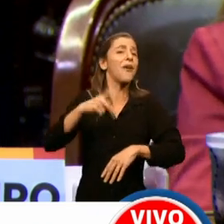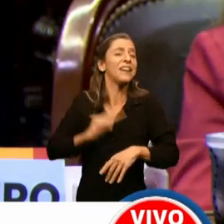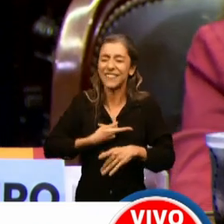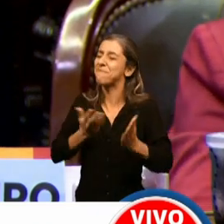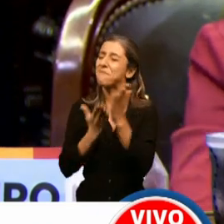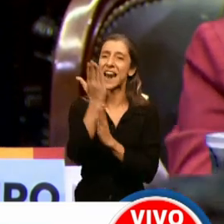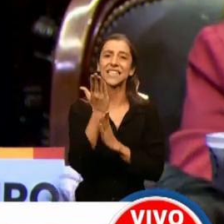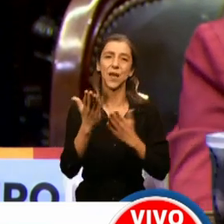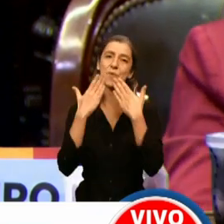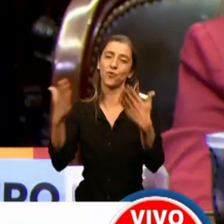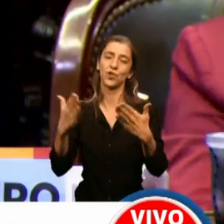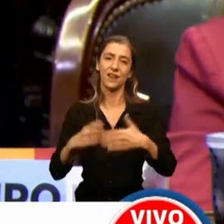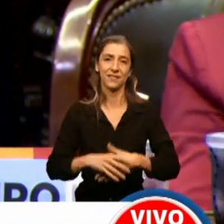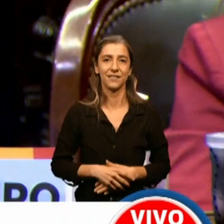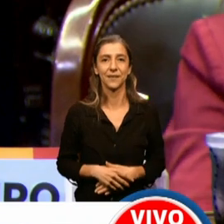gracias